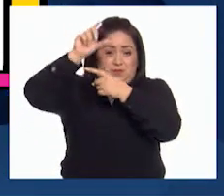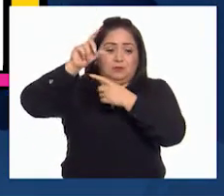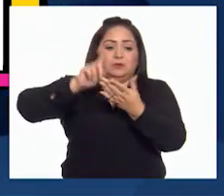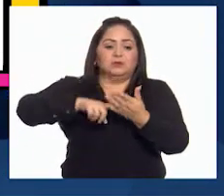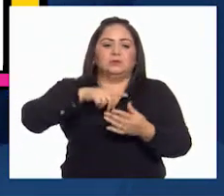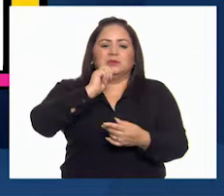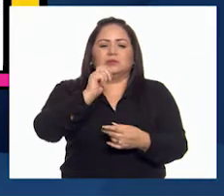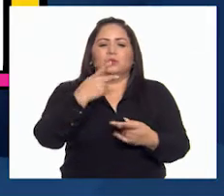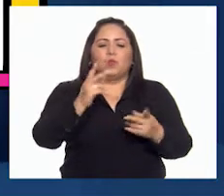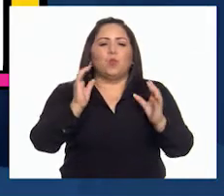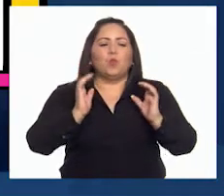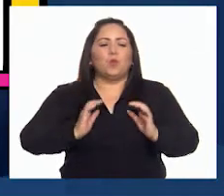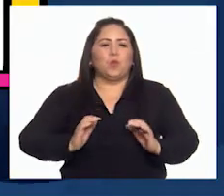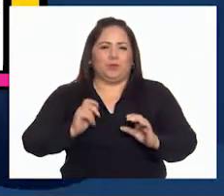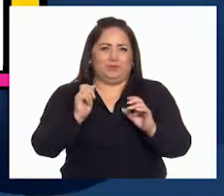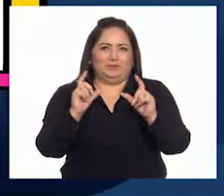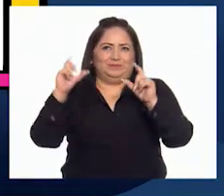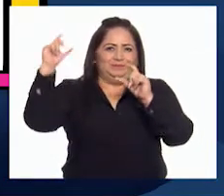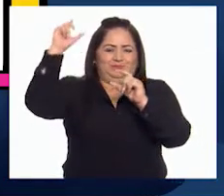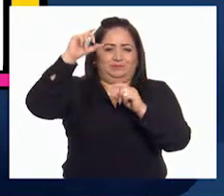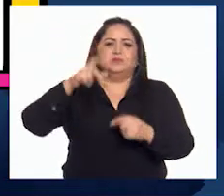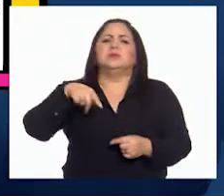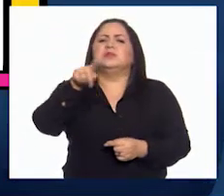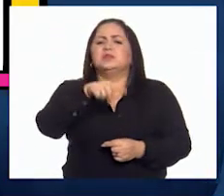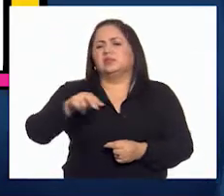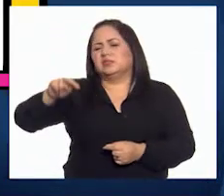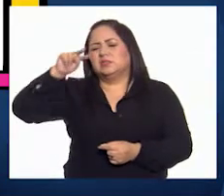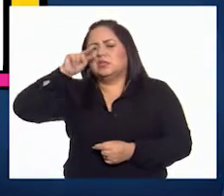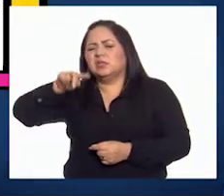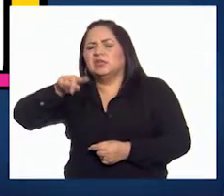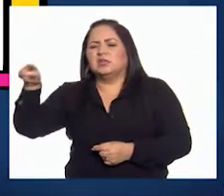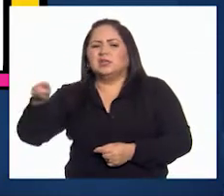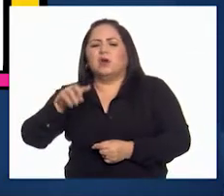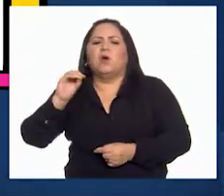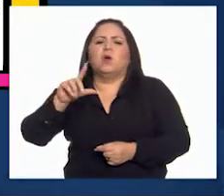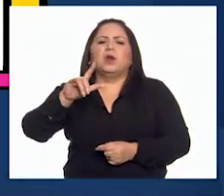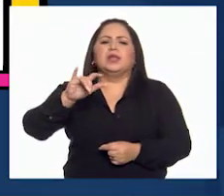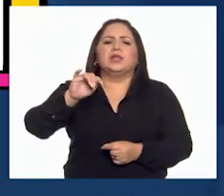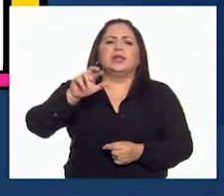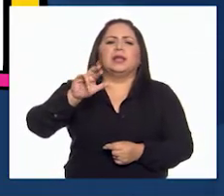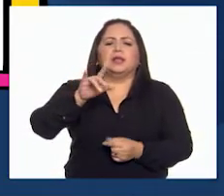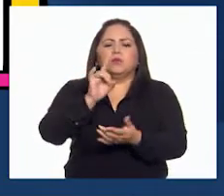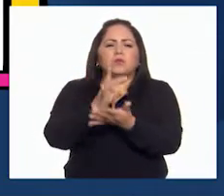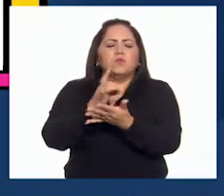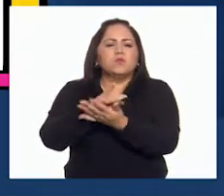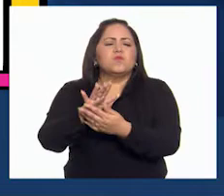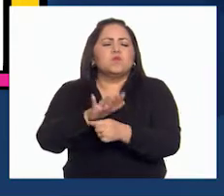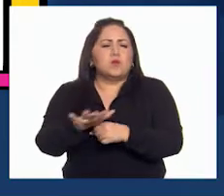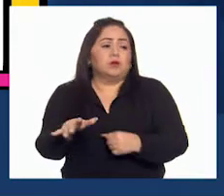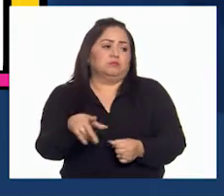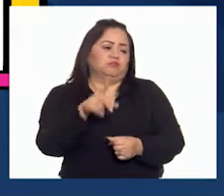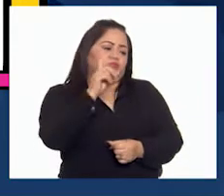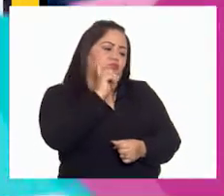albura de sus cuerpos. ¿Qué figuras retóricas o literarias identificas, María?